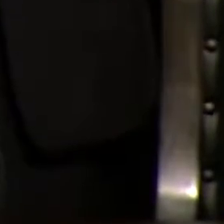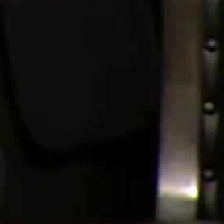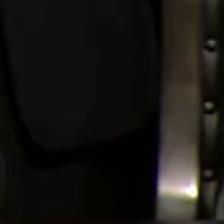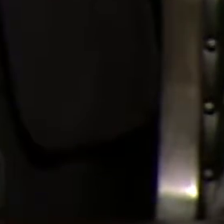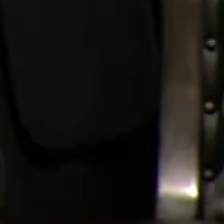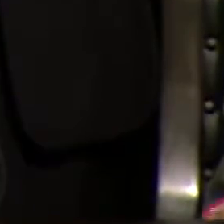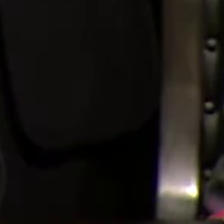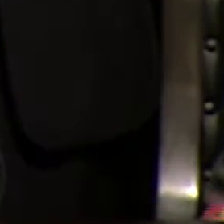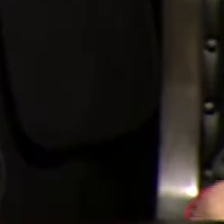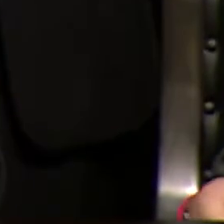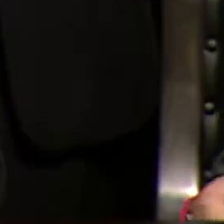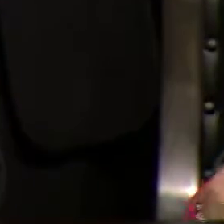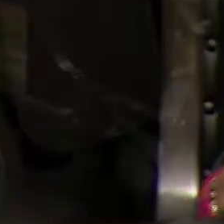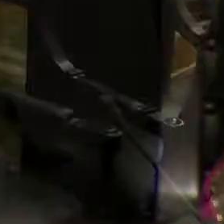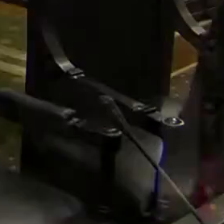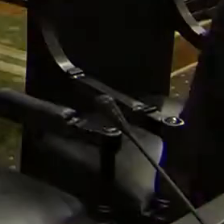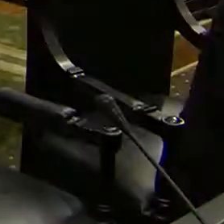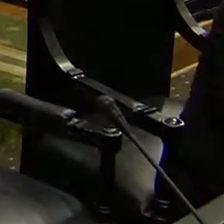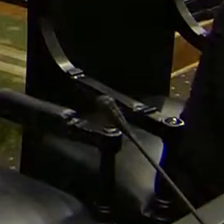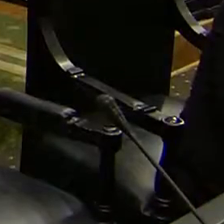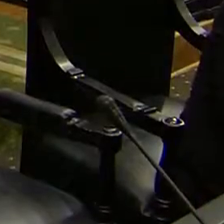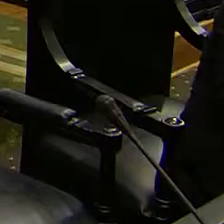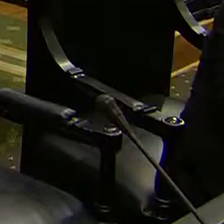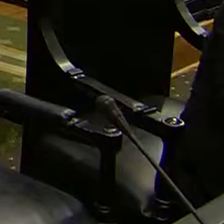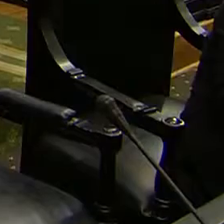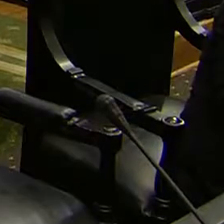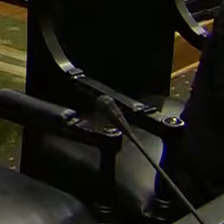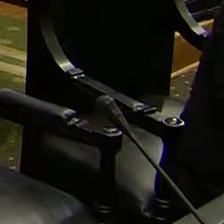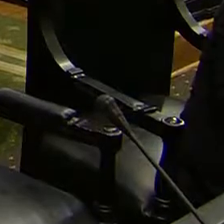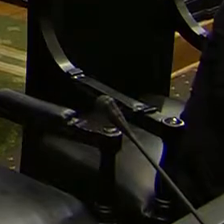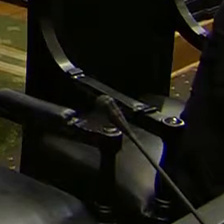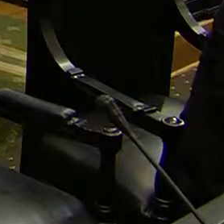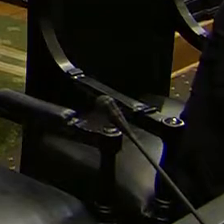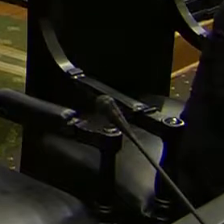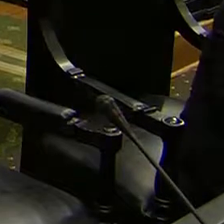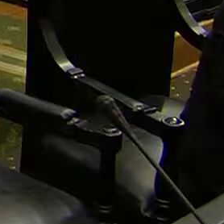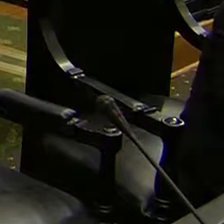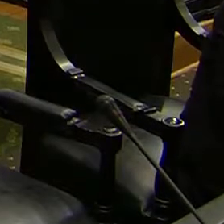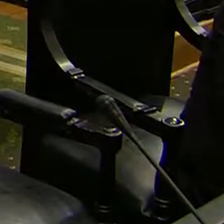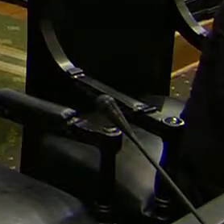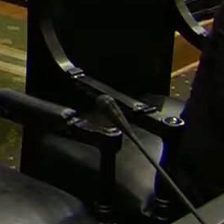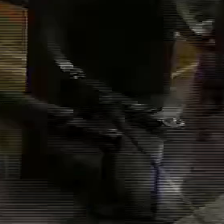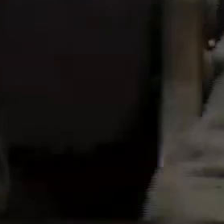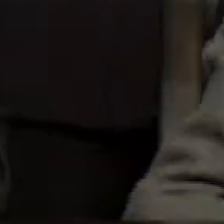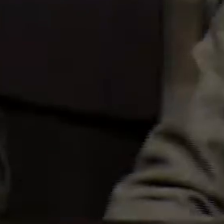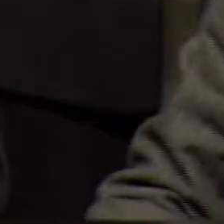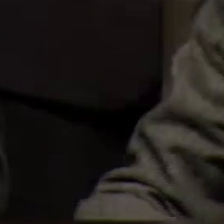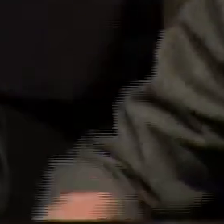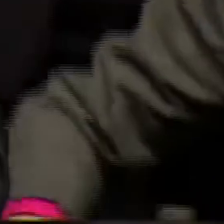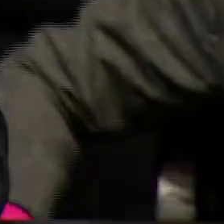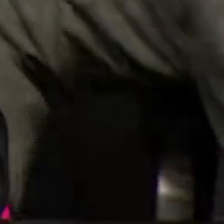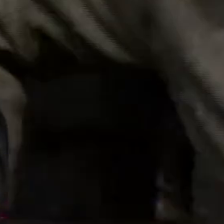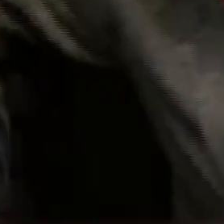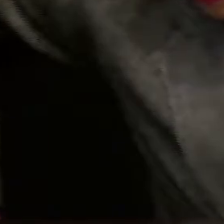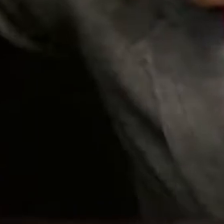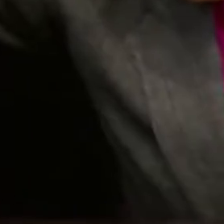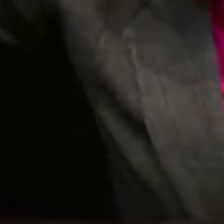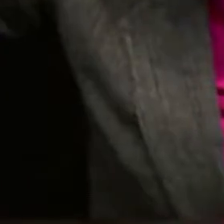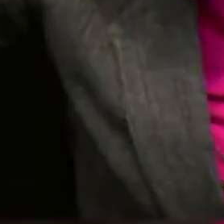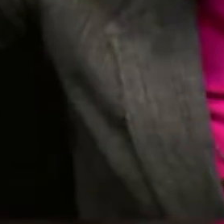Por 5 minutos. Y les pido que por favor atiendan los señalamientos que la Secretaría hace en